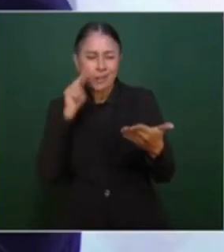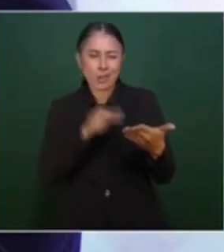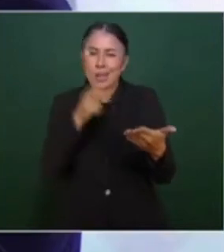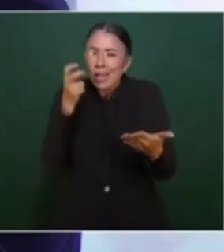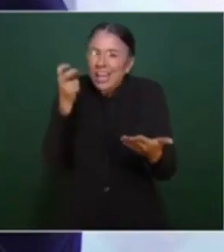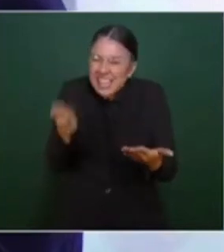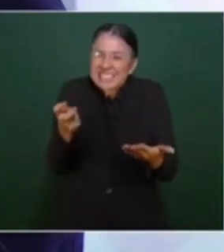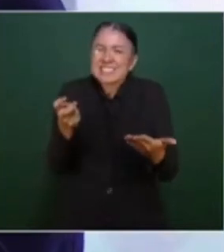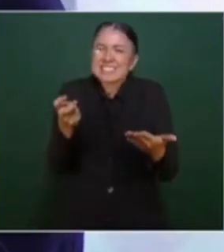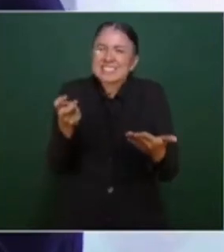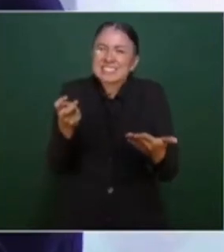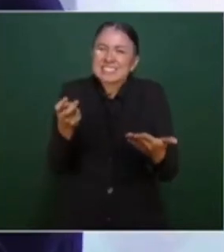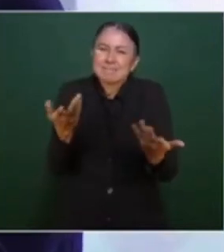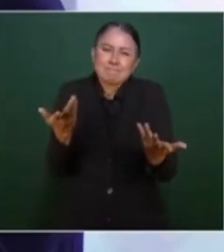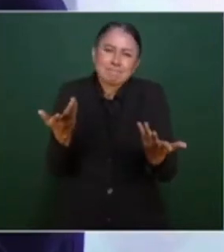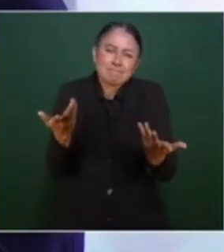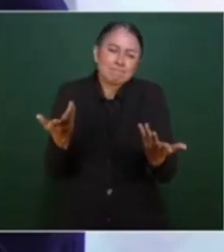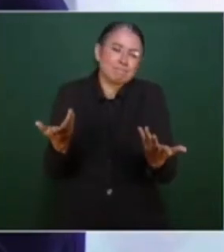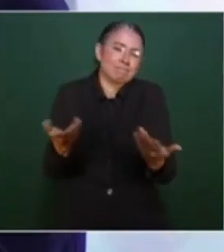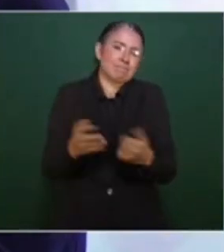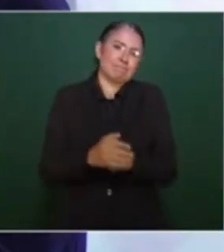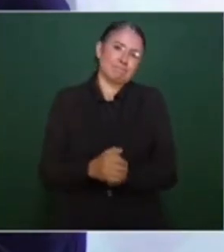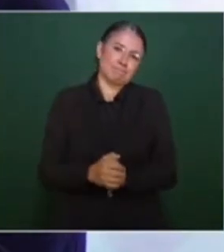a ver, ¿por qué no?